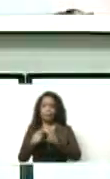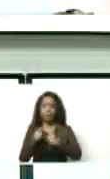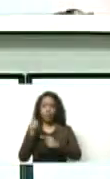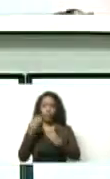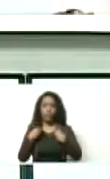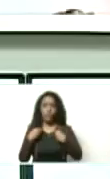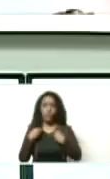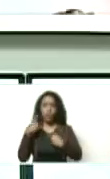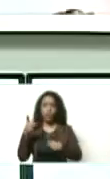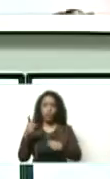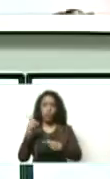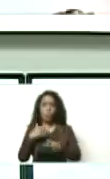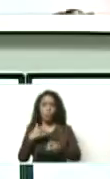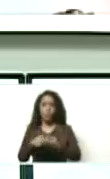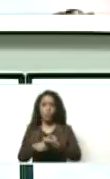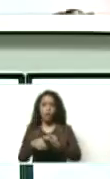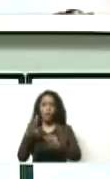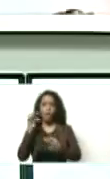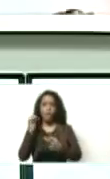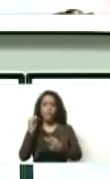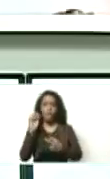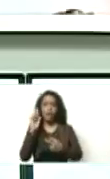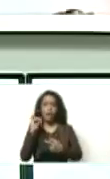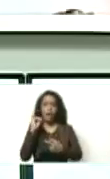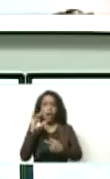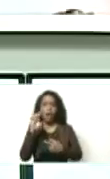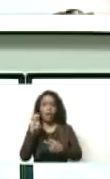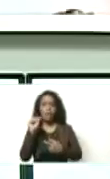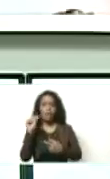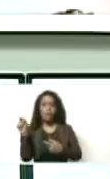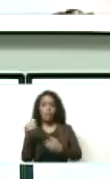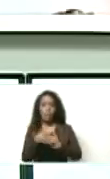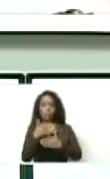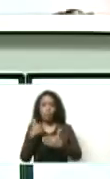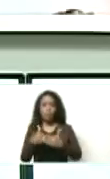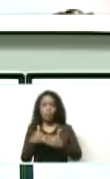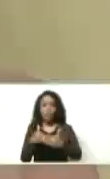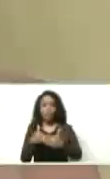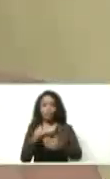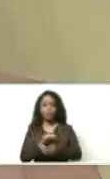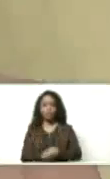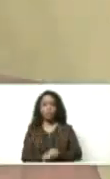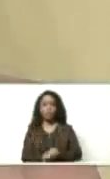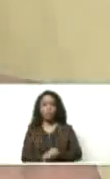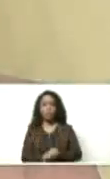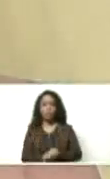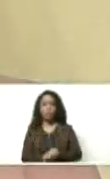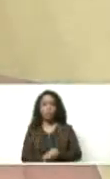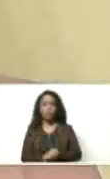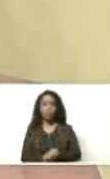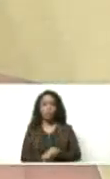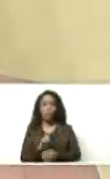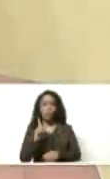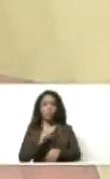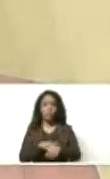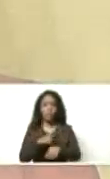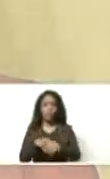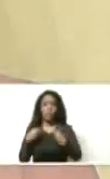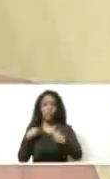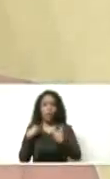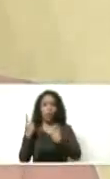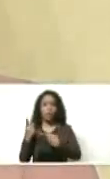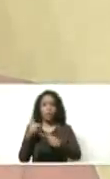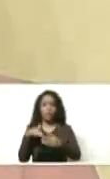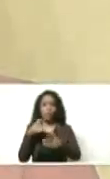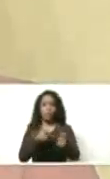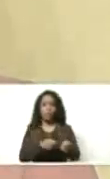tú vivías. Silvia vivía del lado de acá, de Los Frailes. En una época, Silita vivió ahí, después